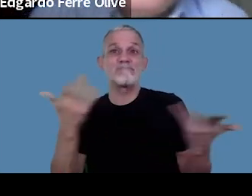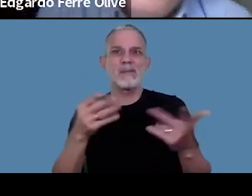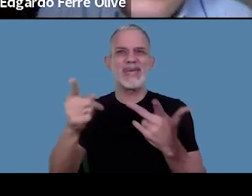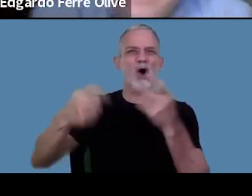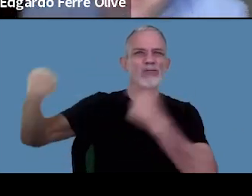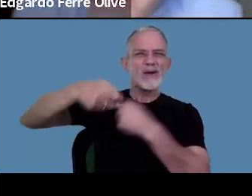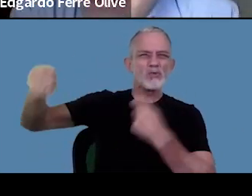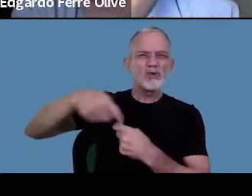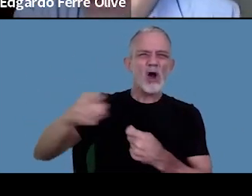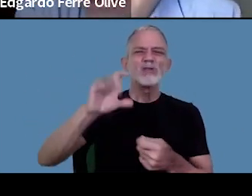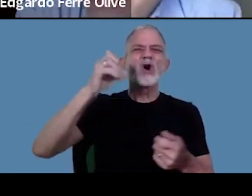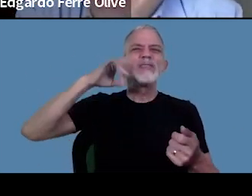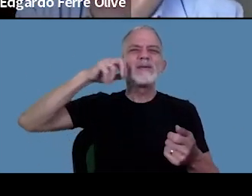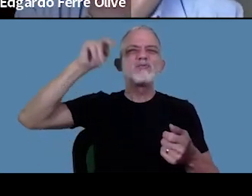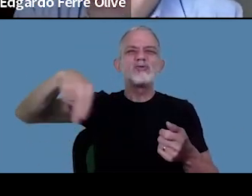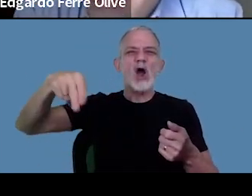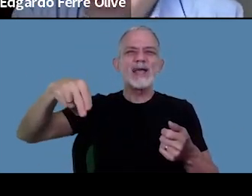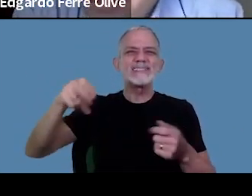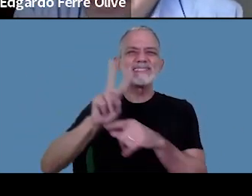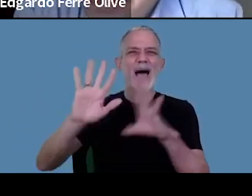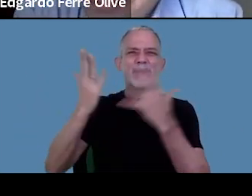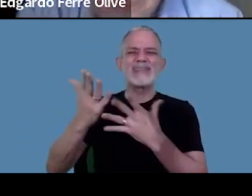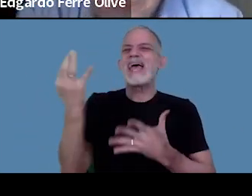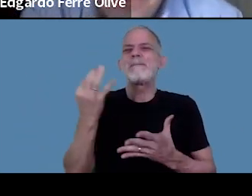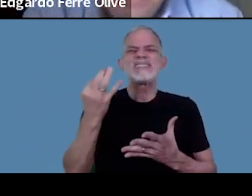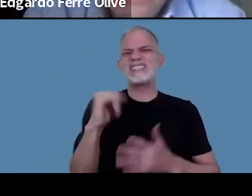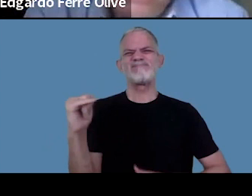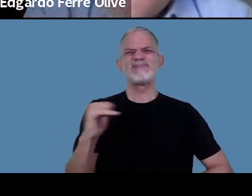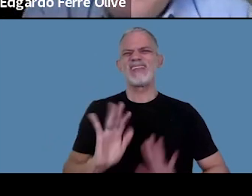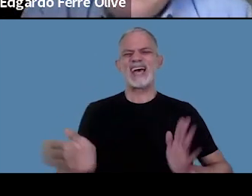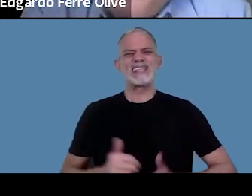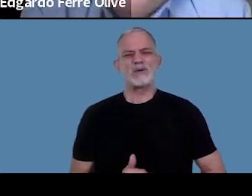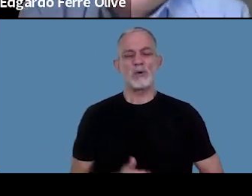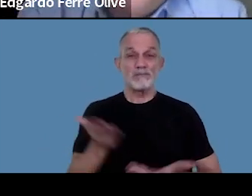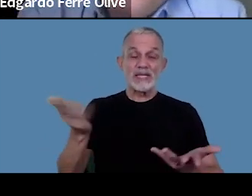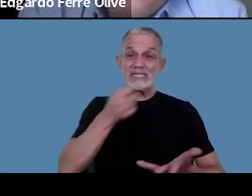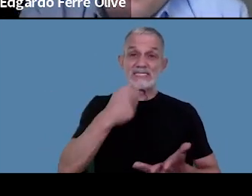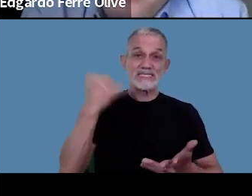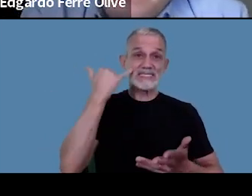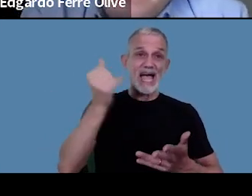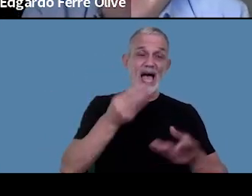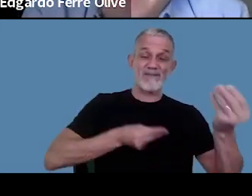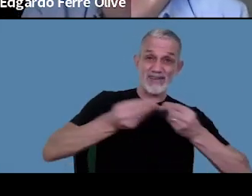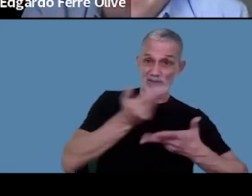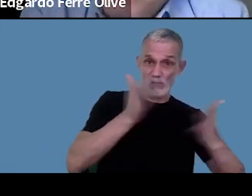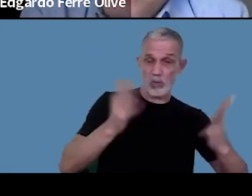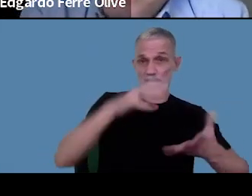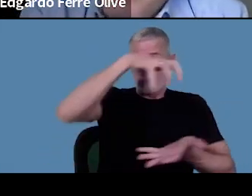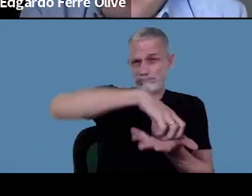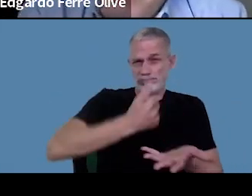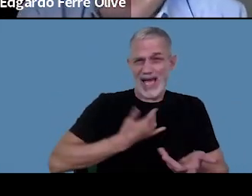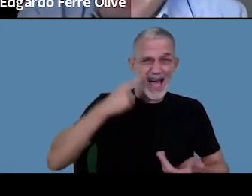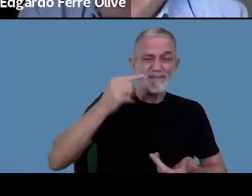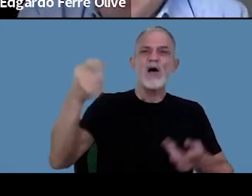las contribuciones especiales ambientales son de carácter negativo. Cuando yo en finanzas públicas hablo de contribuciones especiales, son las